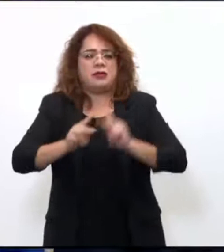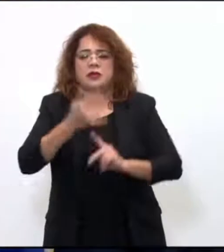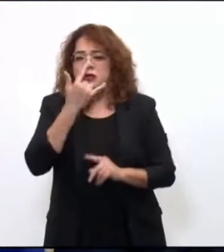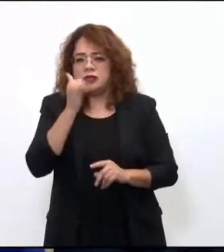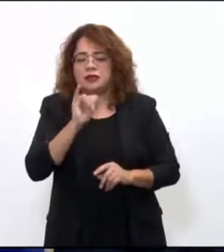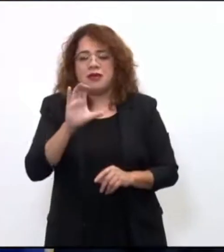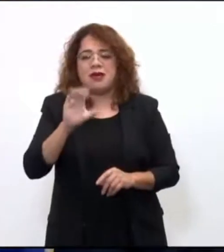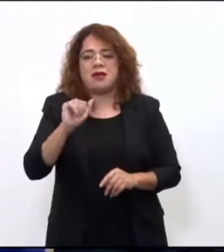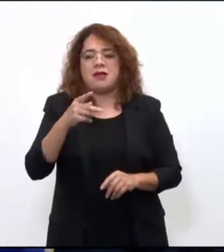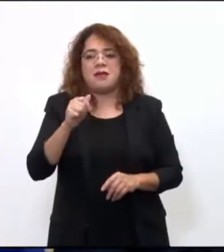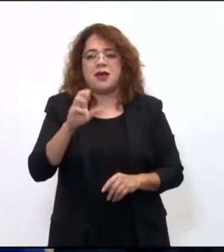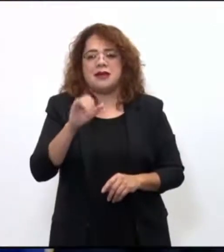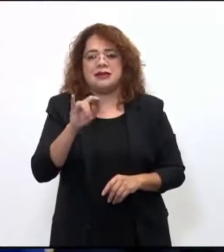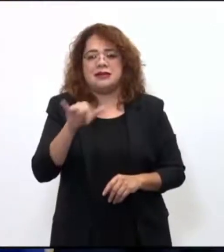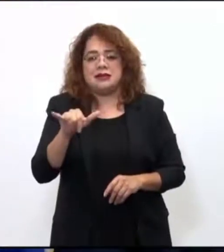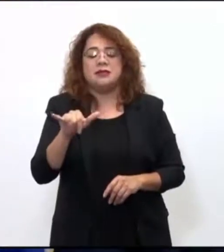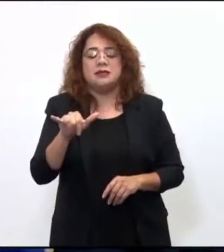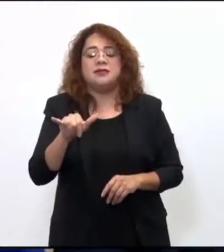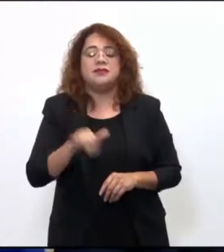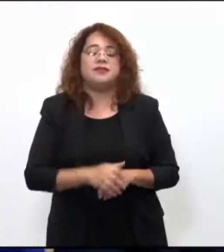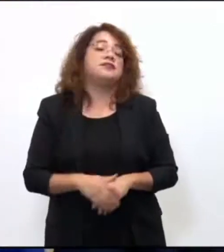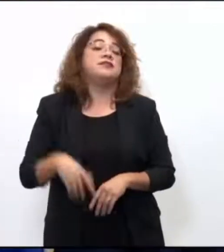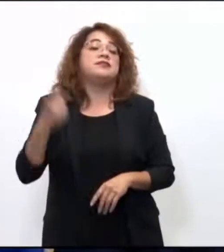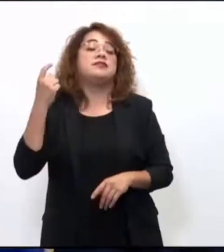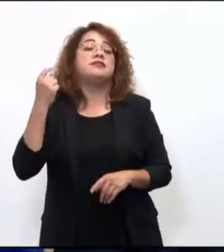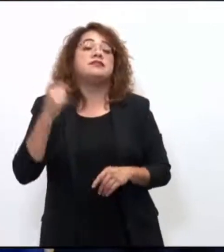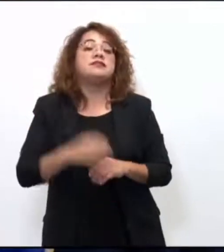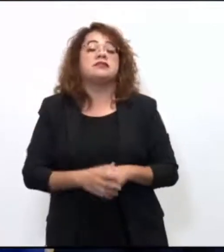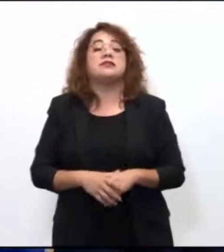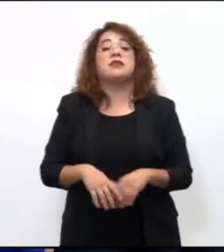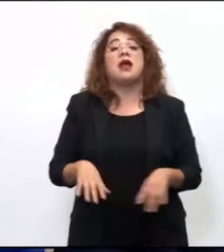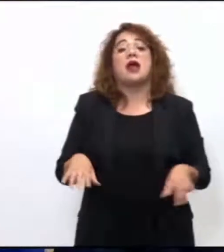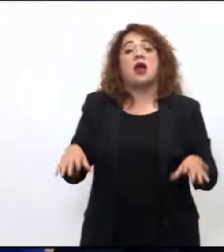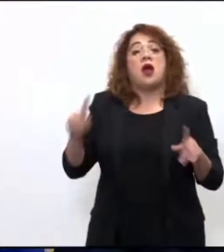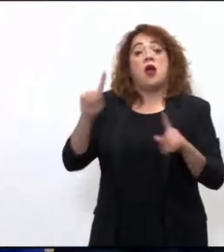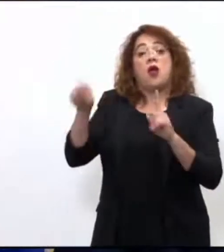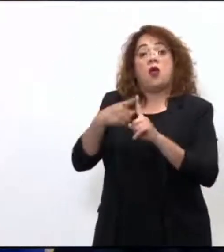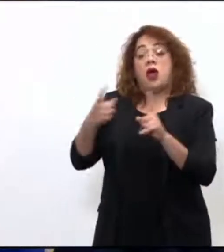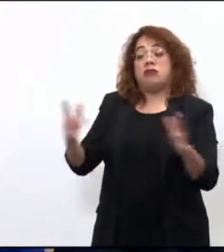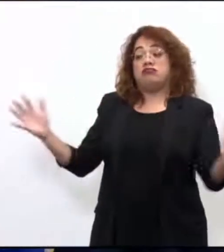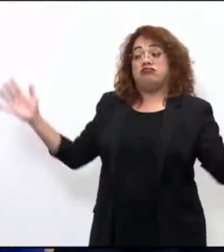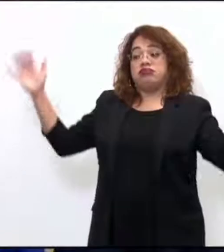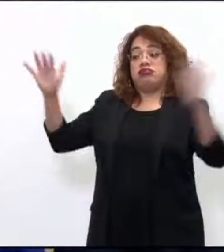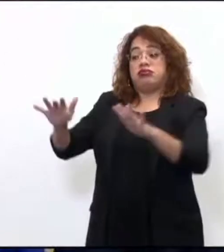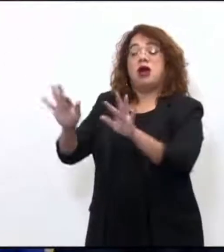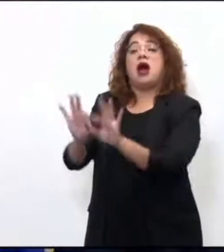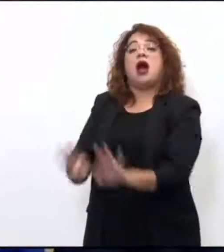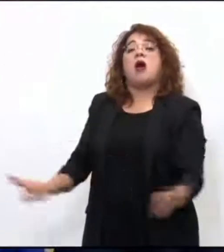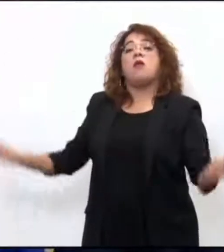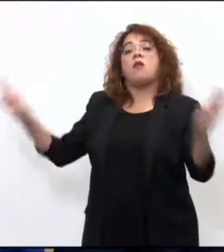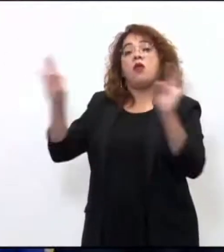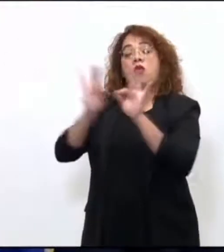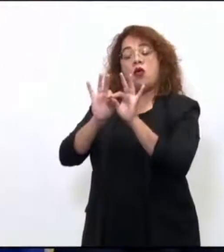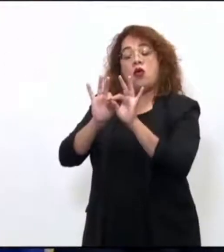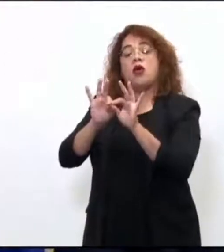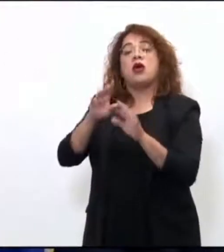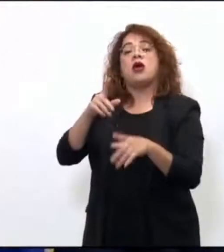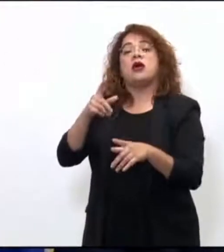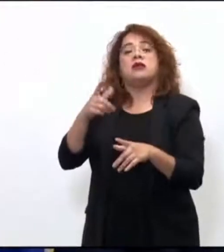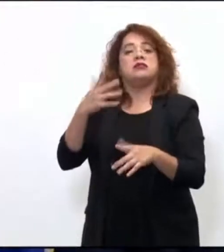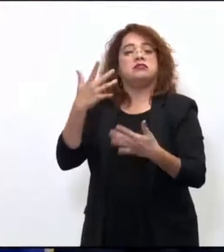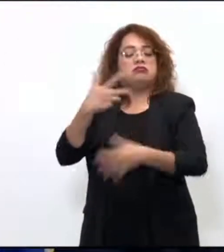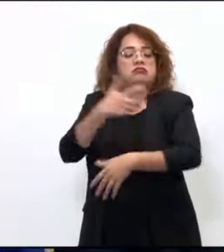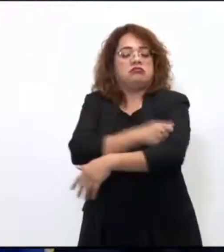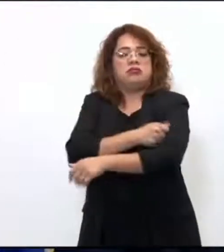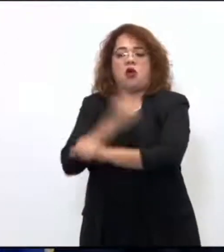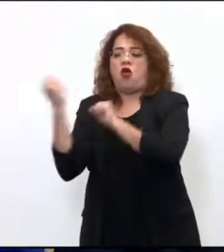los participantes o asistentes están completamente vacunados. Una clara señal de